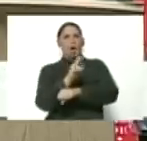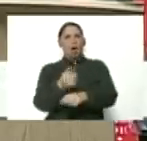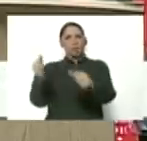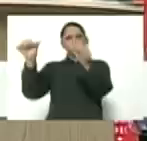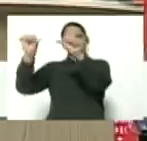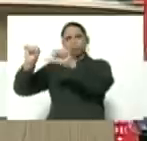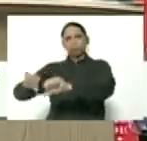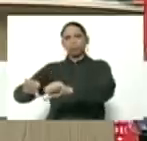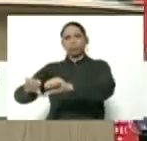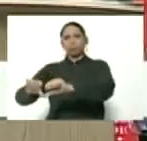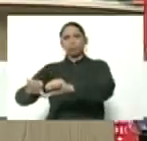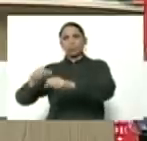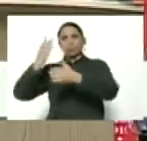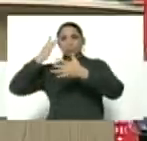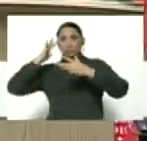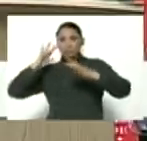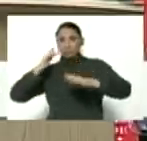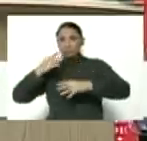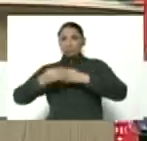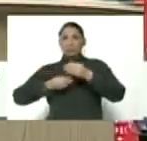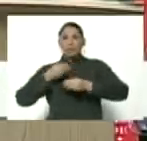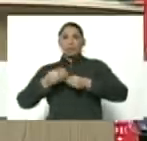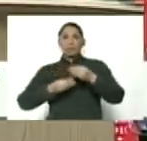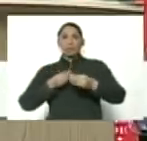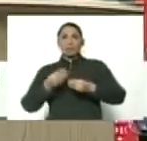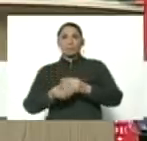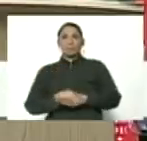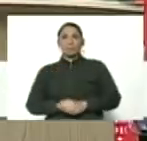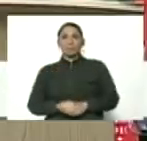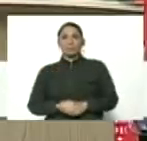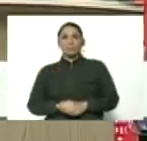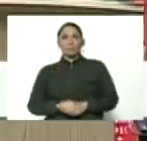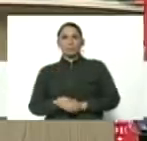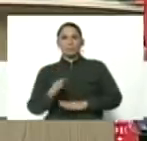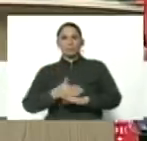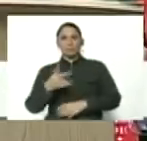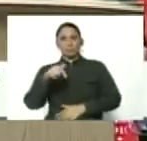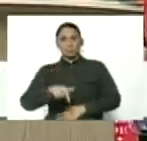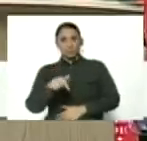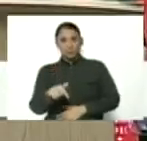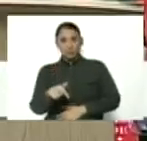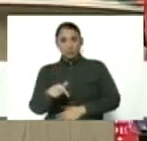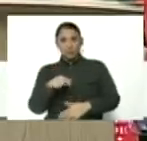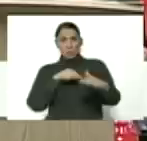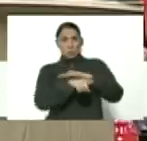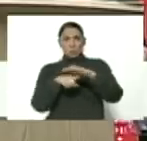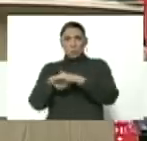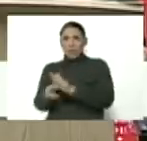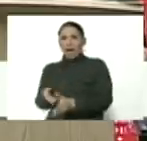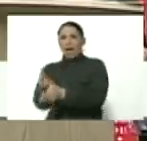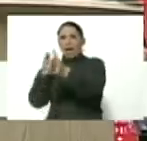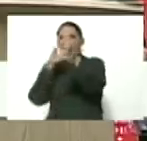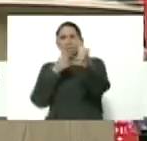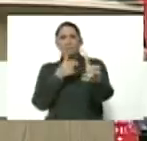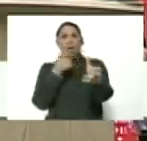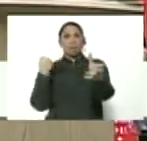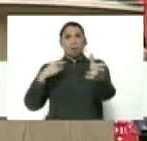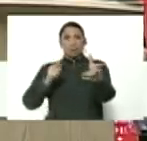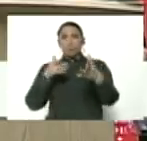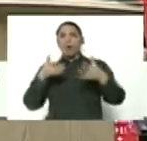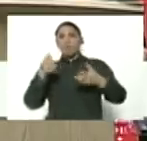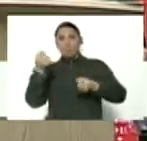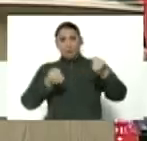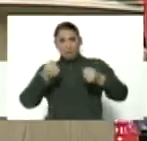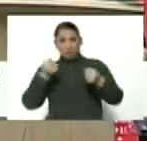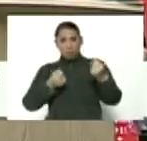que intentaron perpetrarse, que se perpetraron, porque aquí vinieron con armas largas, tenían vehículos